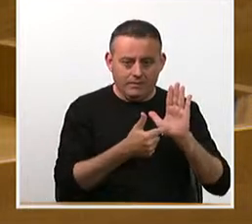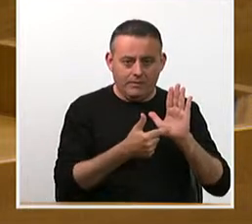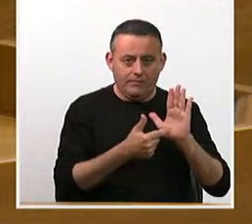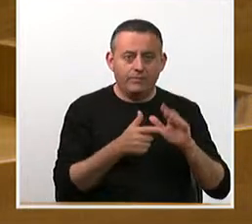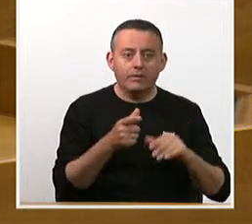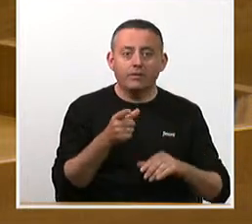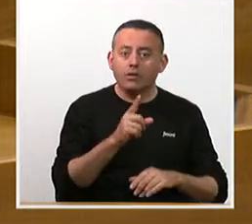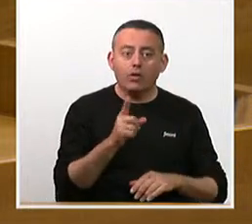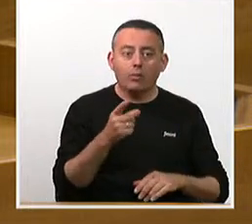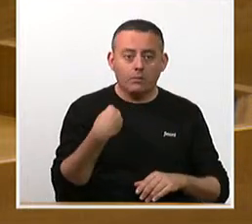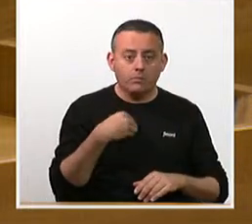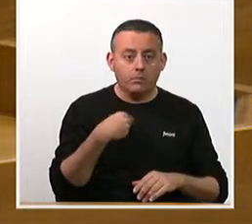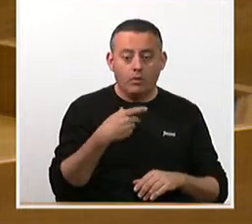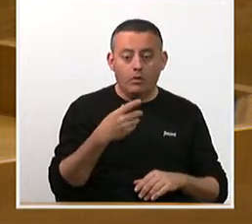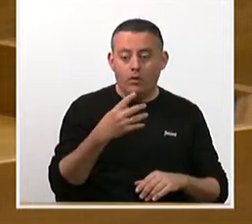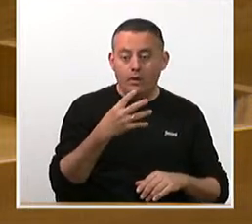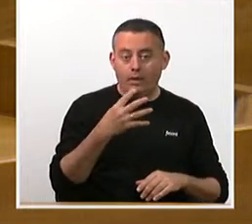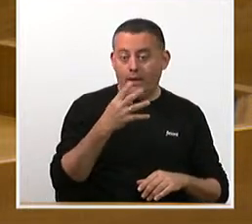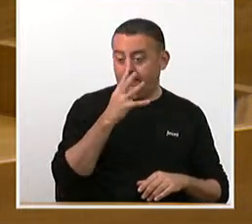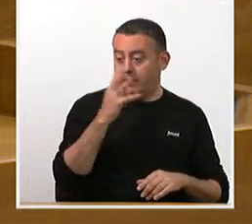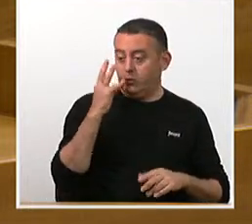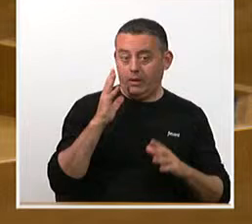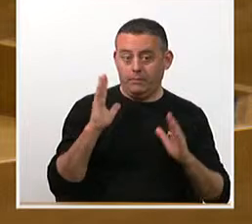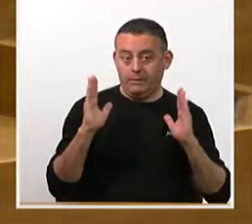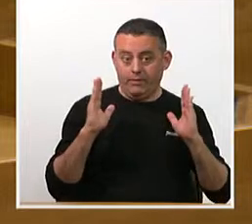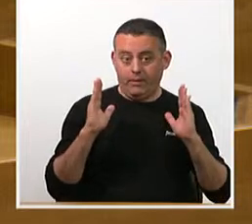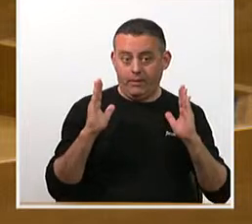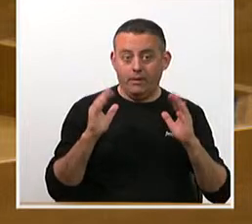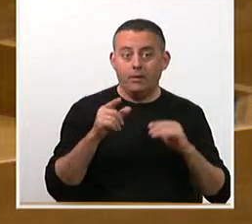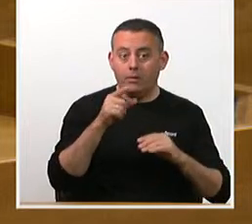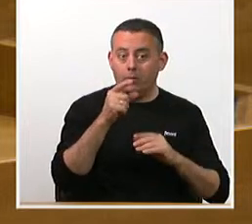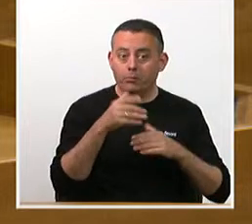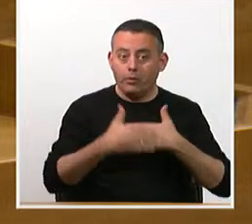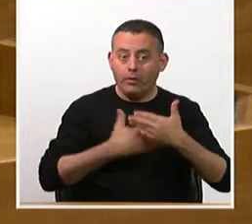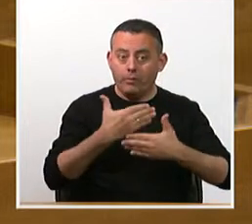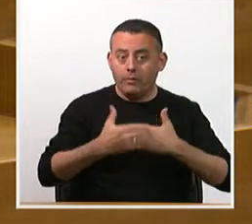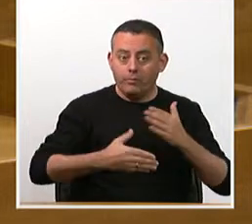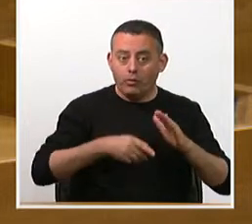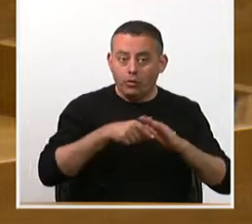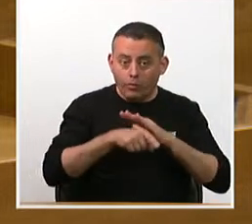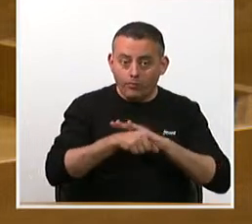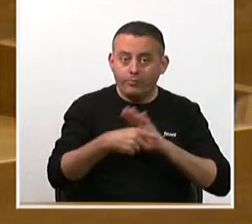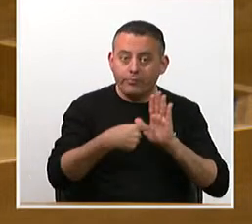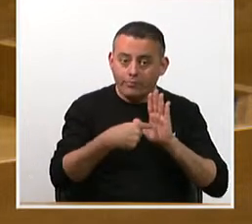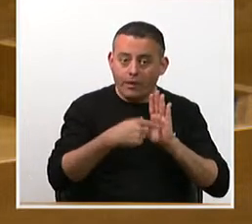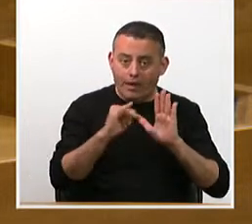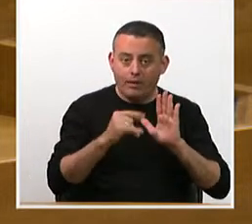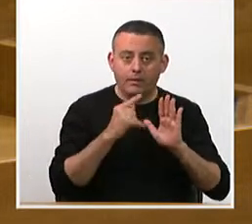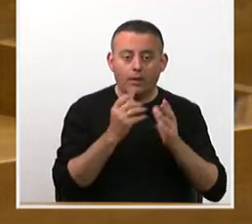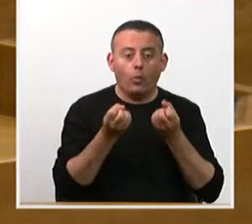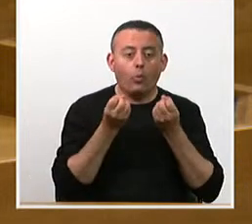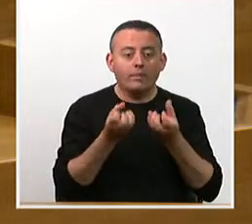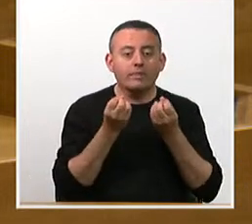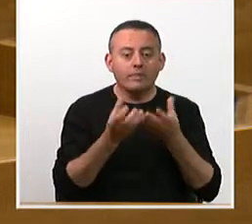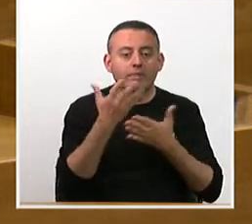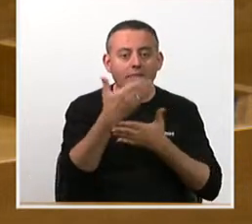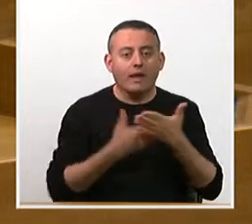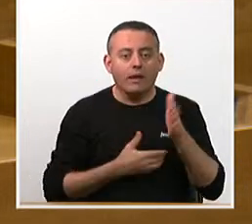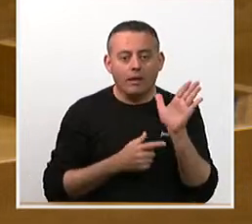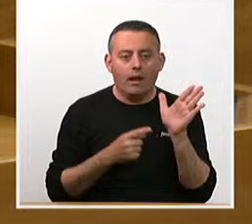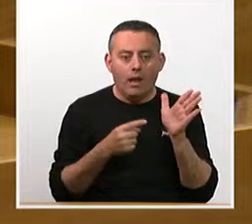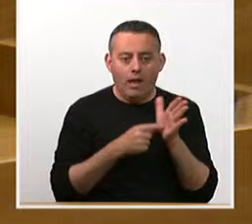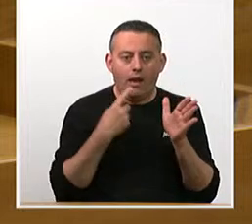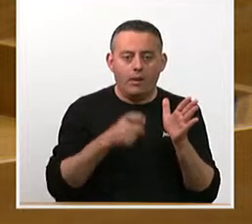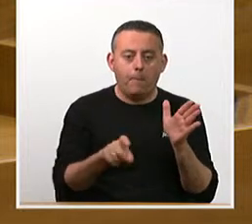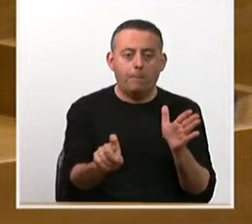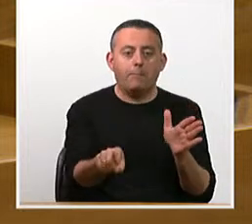rend dees de la pasada legislatura Así está el procedim que seg es fcil dos cs Pero